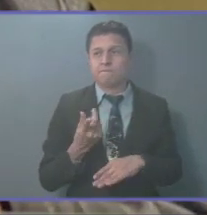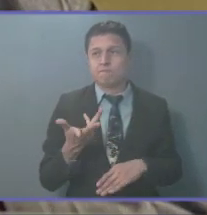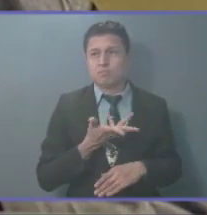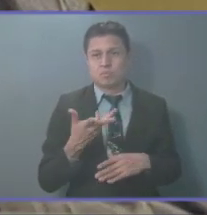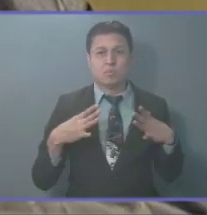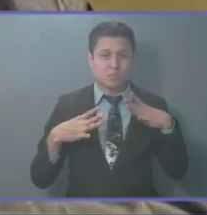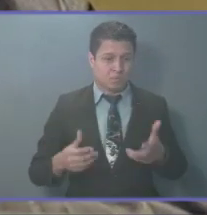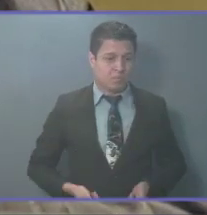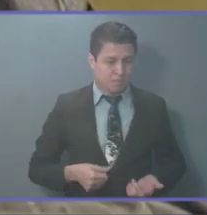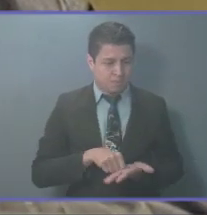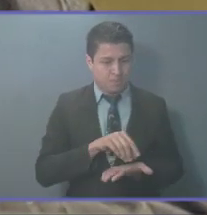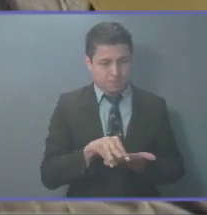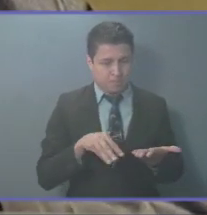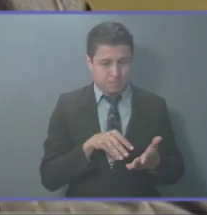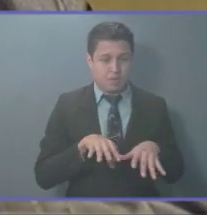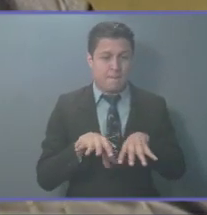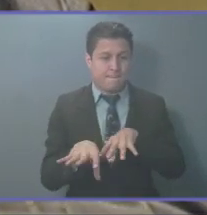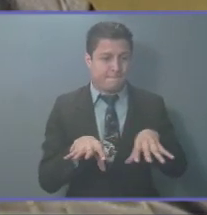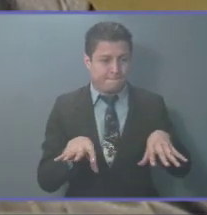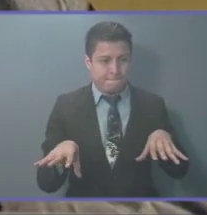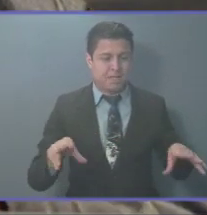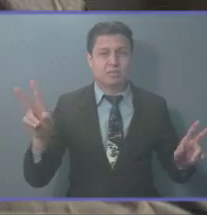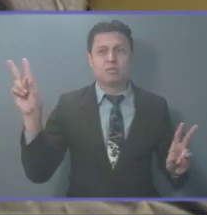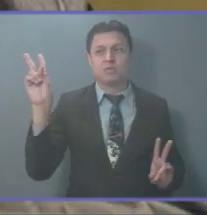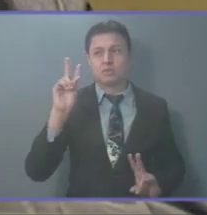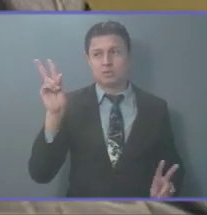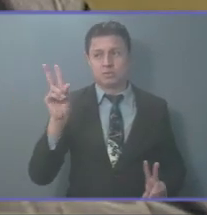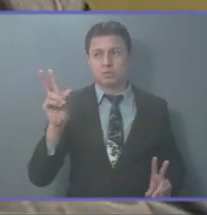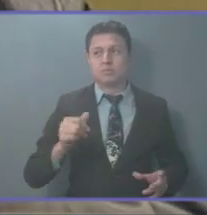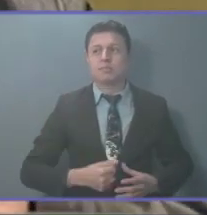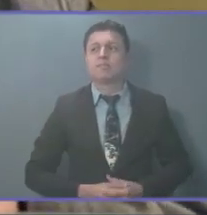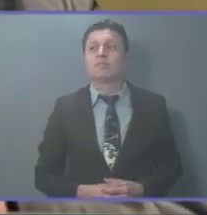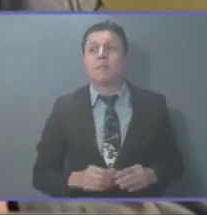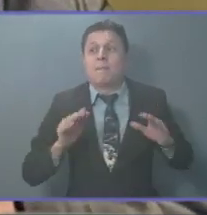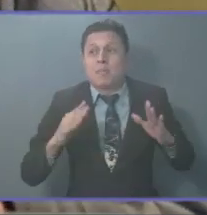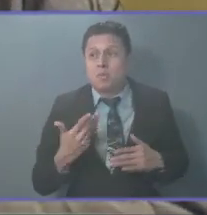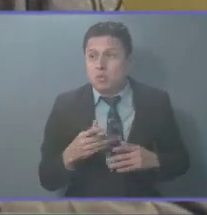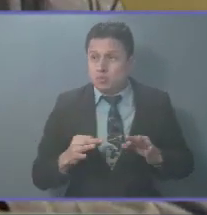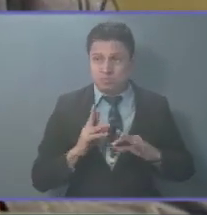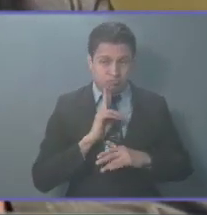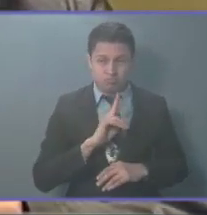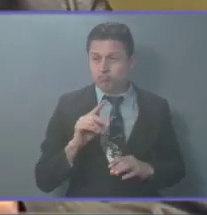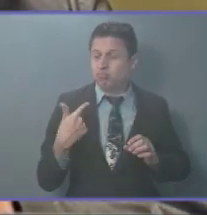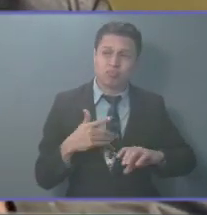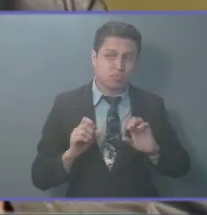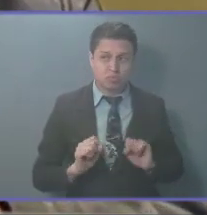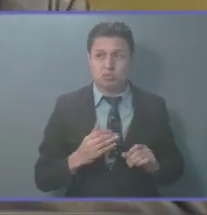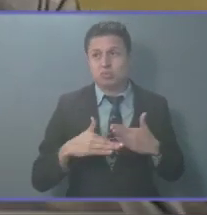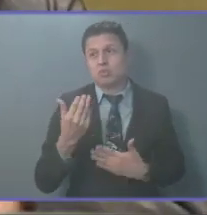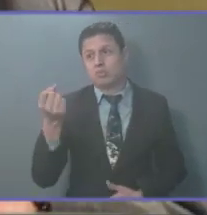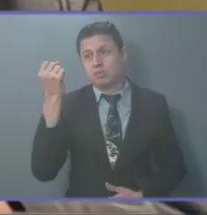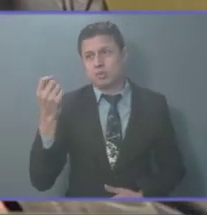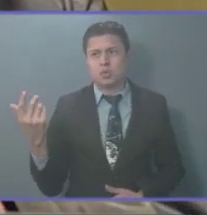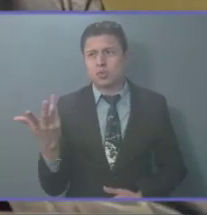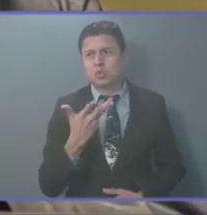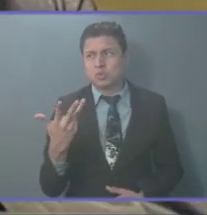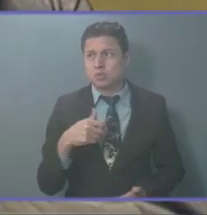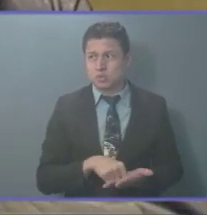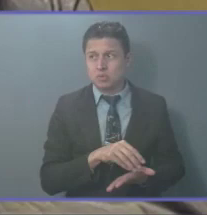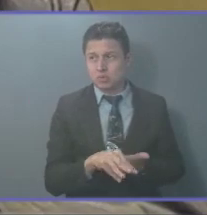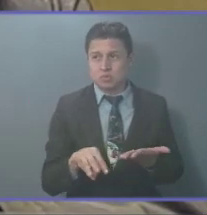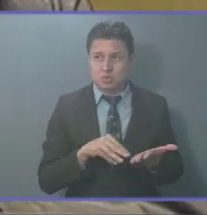gobiernos locales en el departamento de San Salvador, pero no por eso todas las demás no son importantes. Todas las